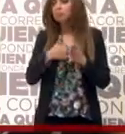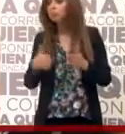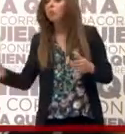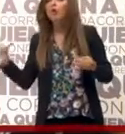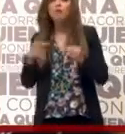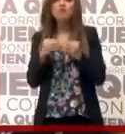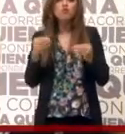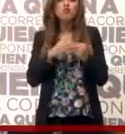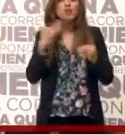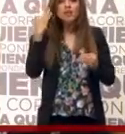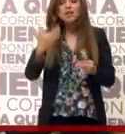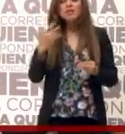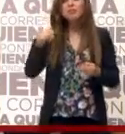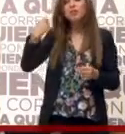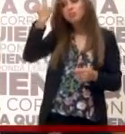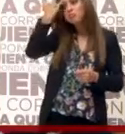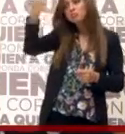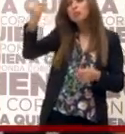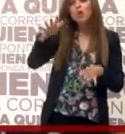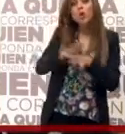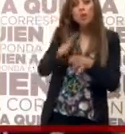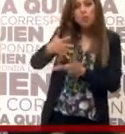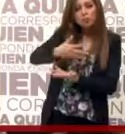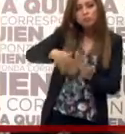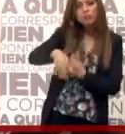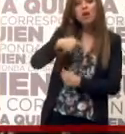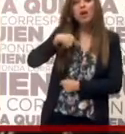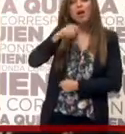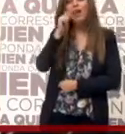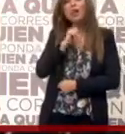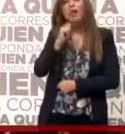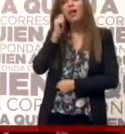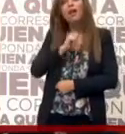temporada y a lo que se nos va como antojando.